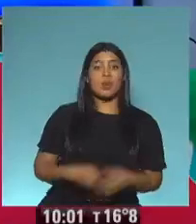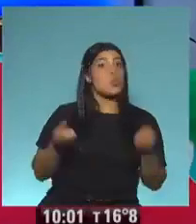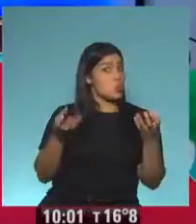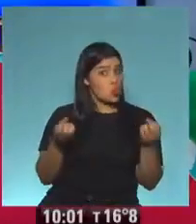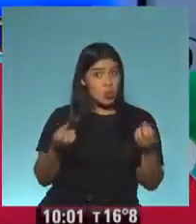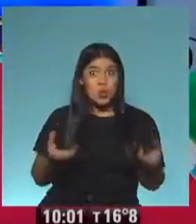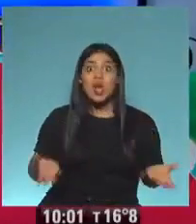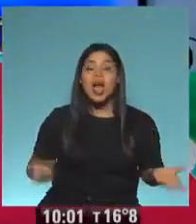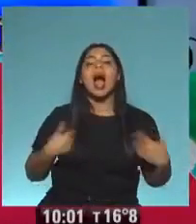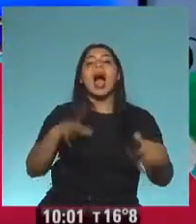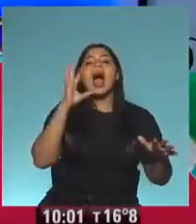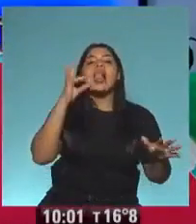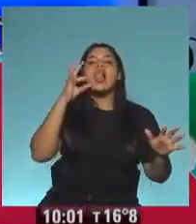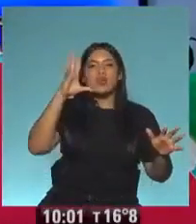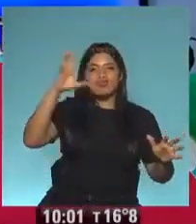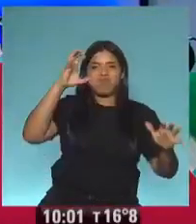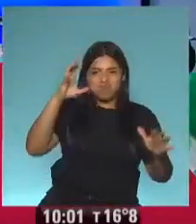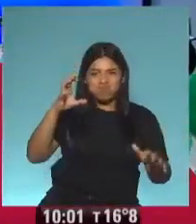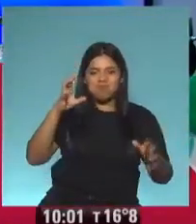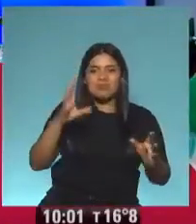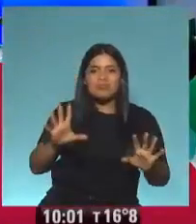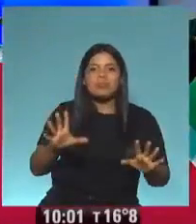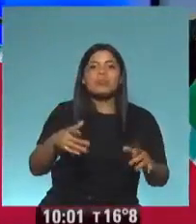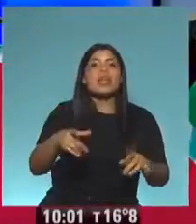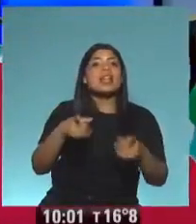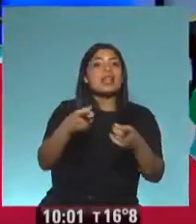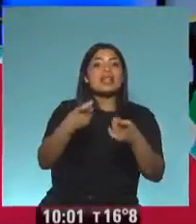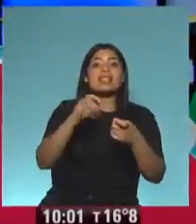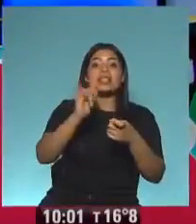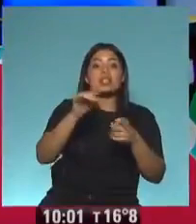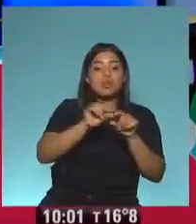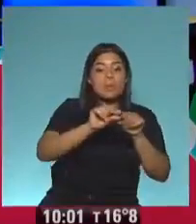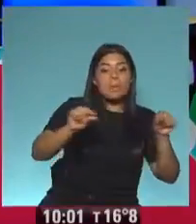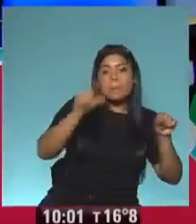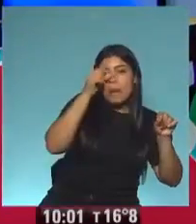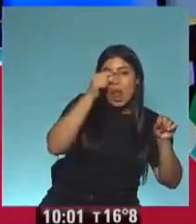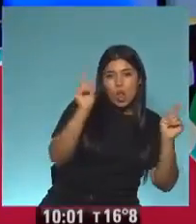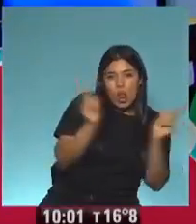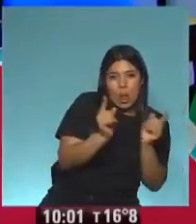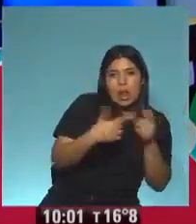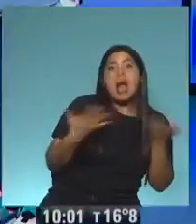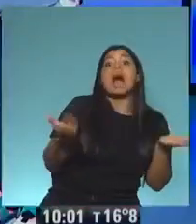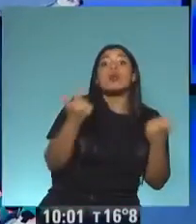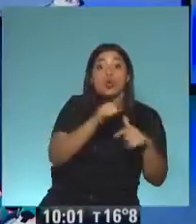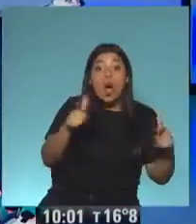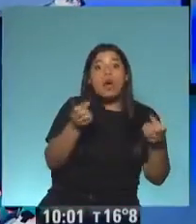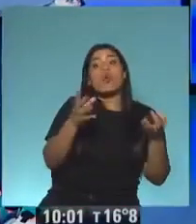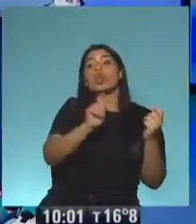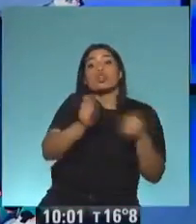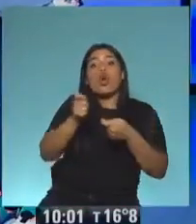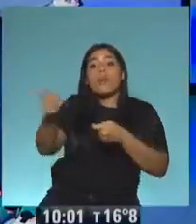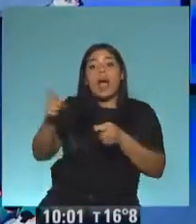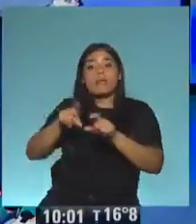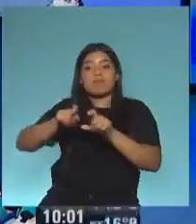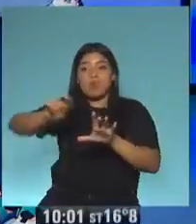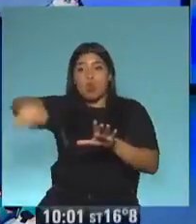Muy bien. Ah, me olvidé de decir. Me olvidé de decir que necesitan un palito, pero el que no tiene un palito, puede hacer. Miren, mira, a Caro lo que tiene. La cuchara de madera. La cuchara de